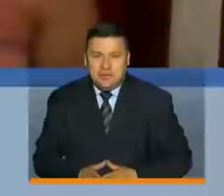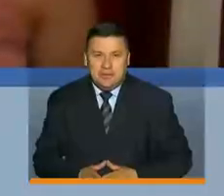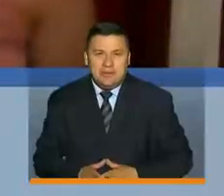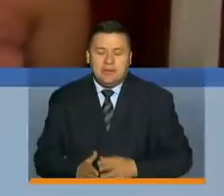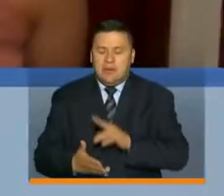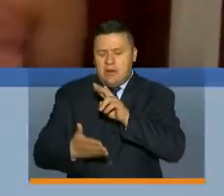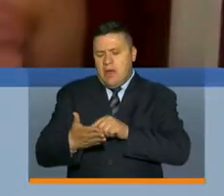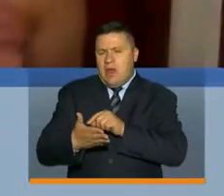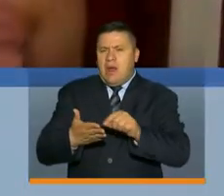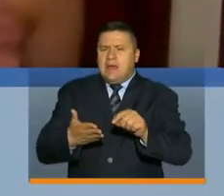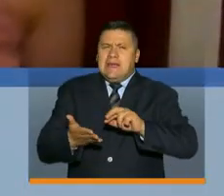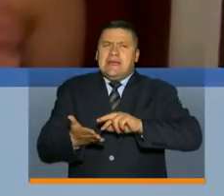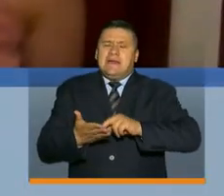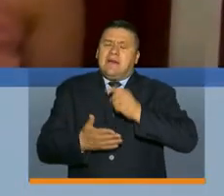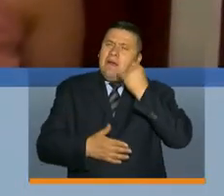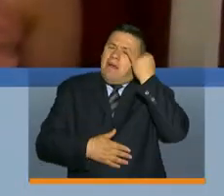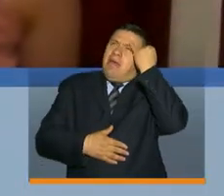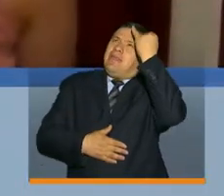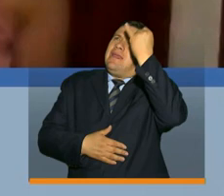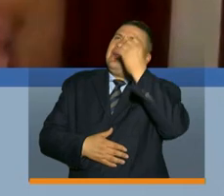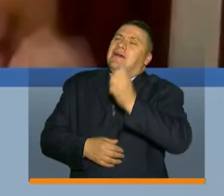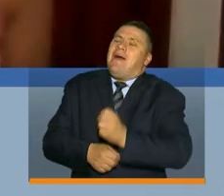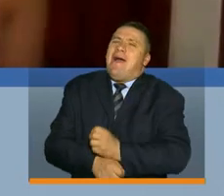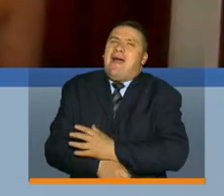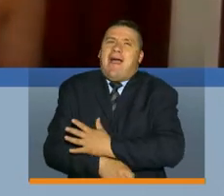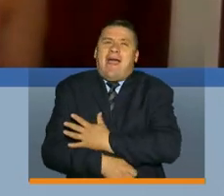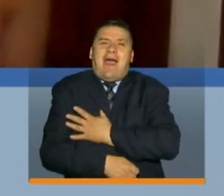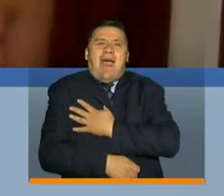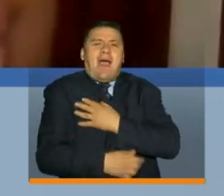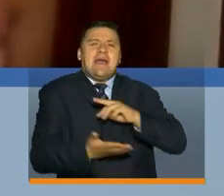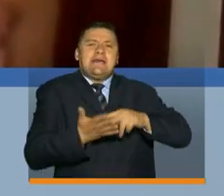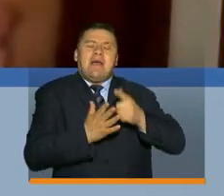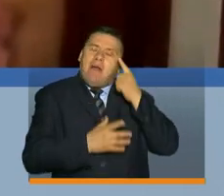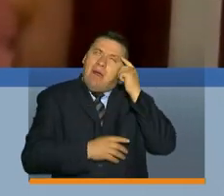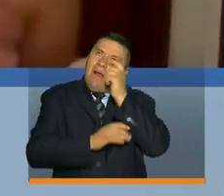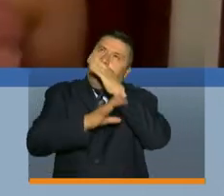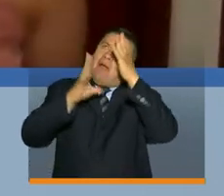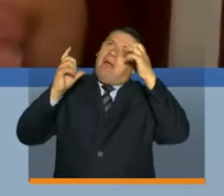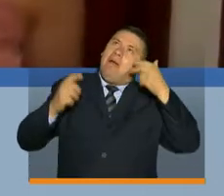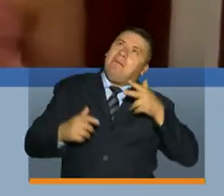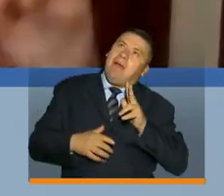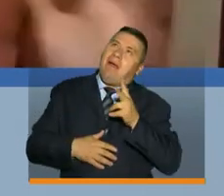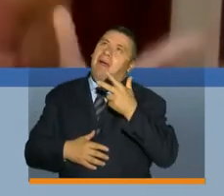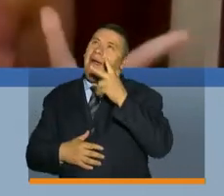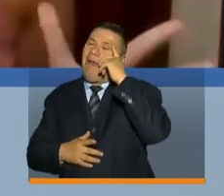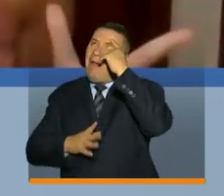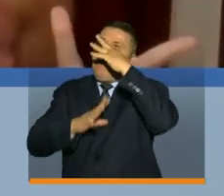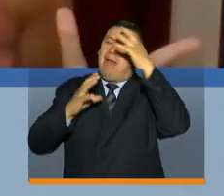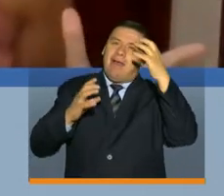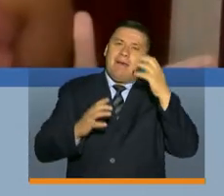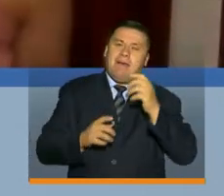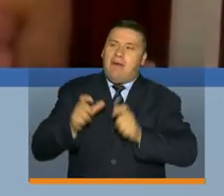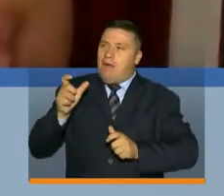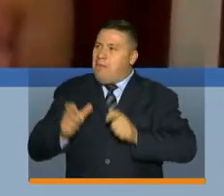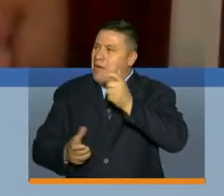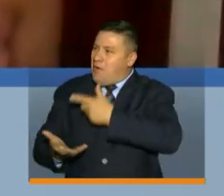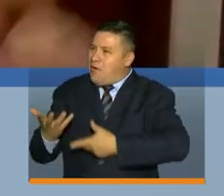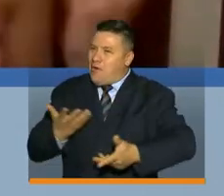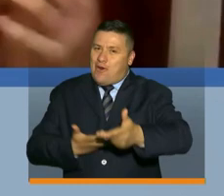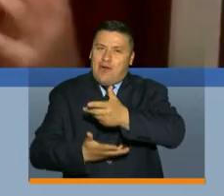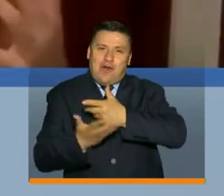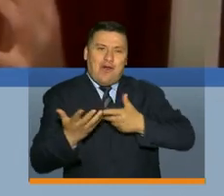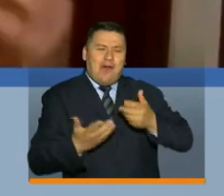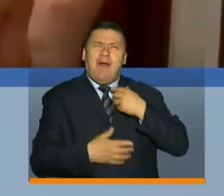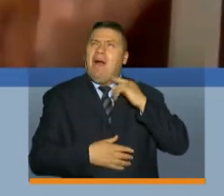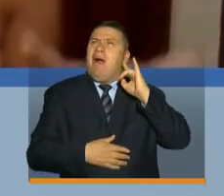Escribir significa volver tus ideas y sentimientos un viaje. Un viaje que puedes compartir con muchas personas y hacer que lo